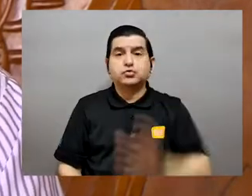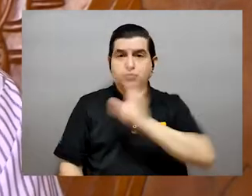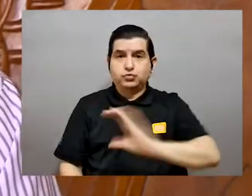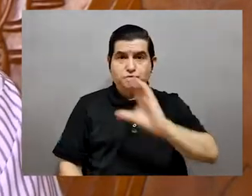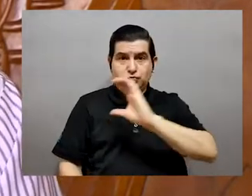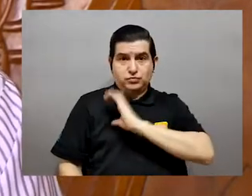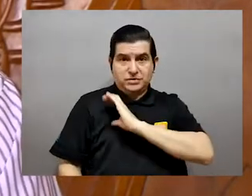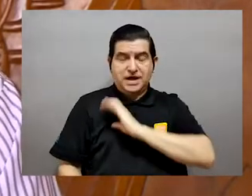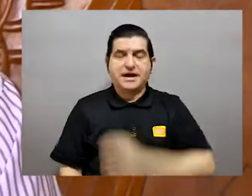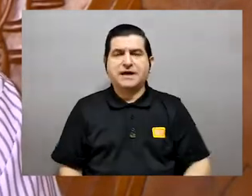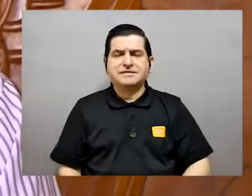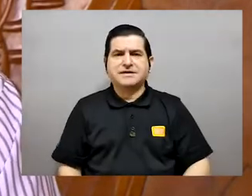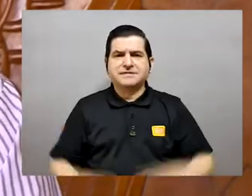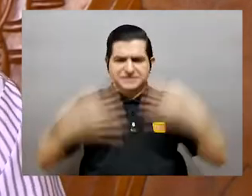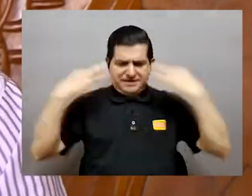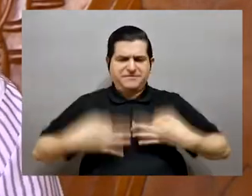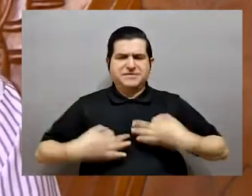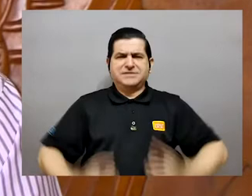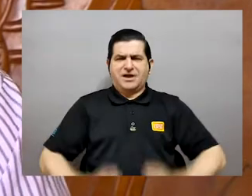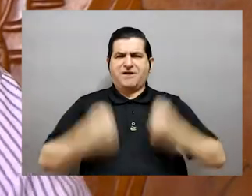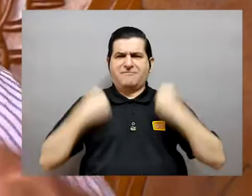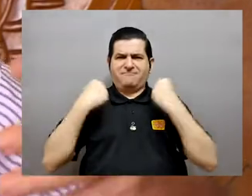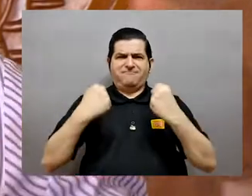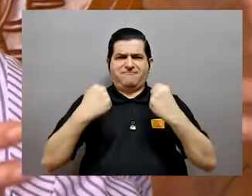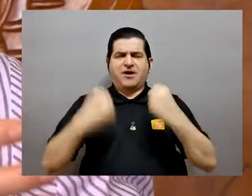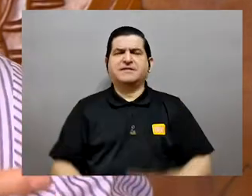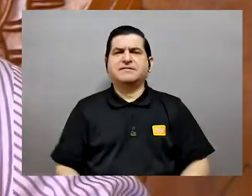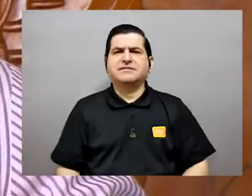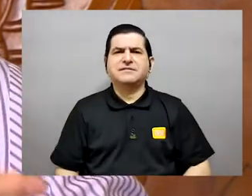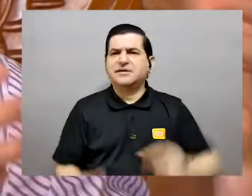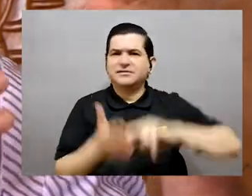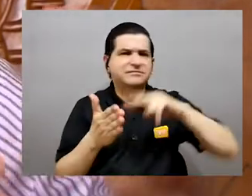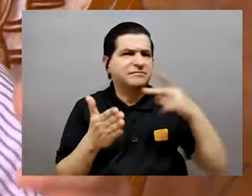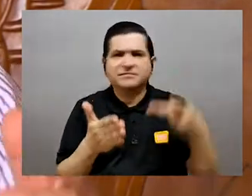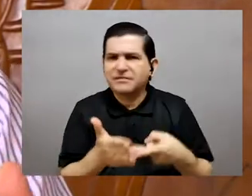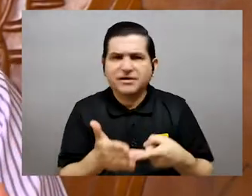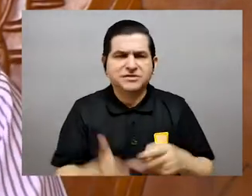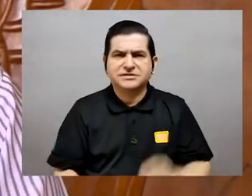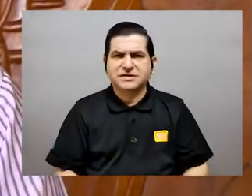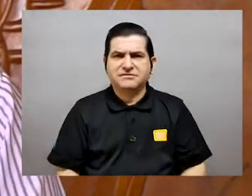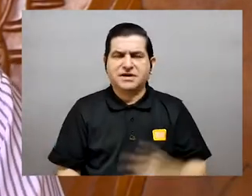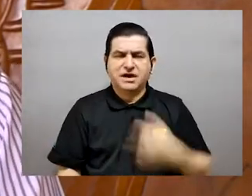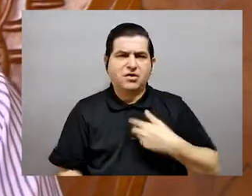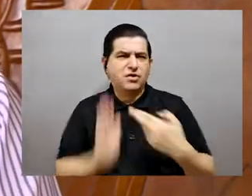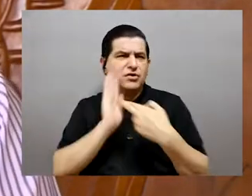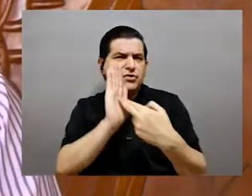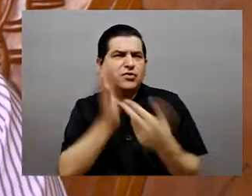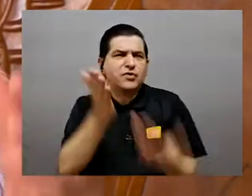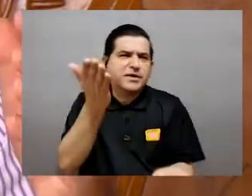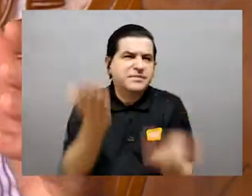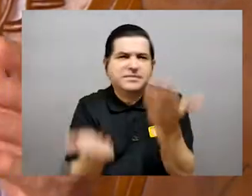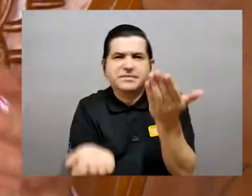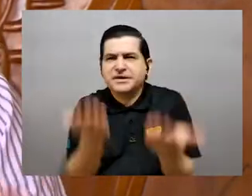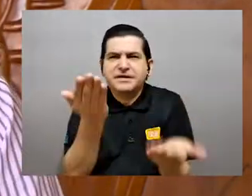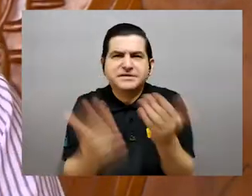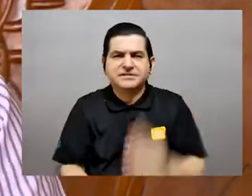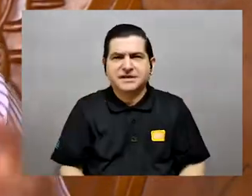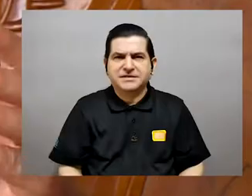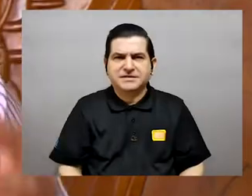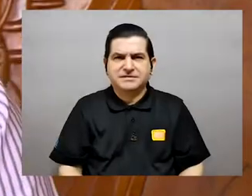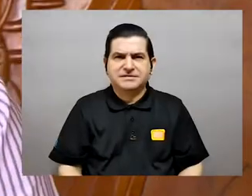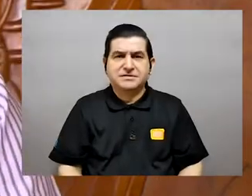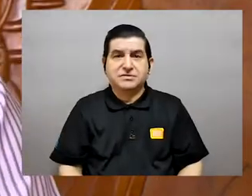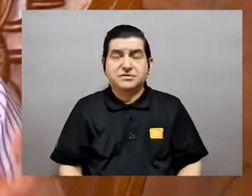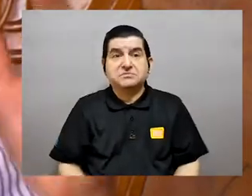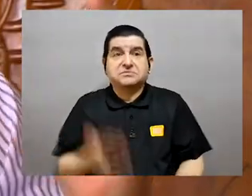con el gran regalo que estas mujeres nos hacen, ser mamás, y el hecho de que son las que se preocupan para que trabajemos, para